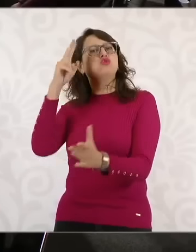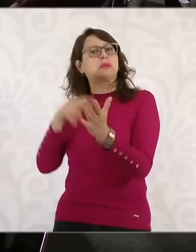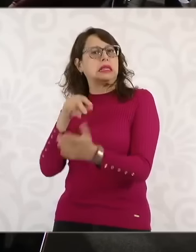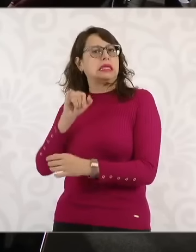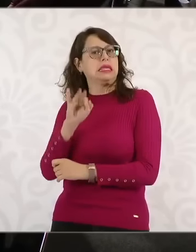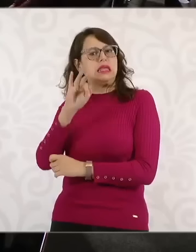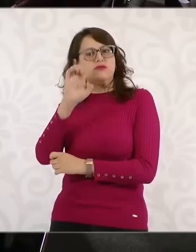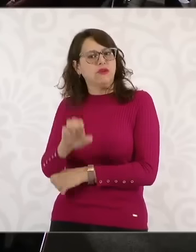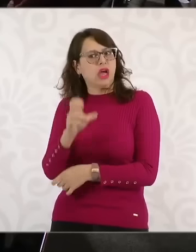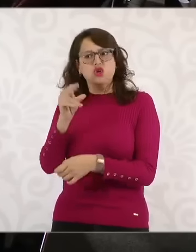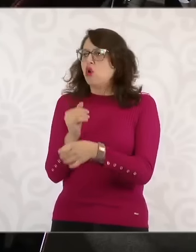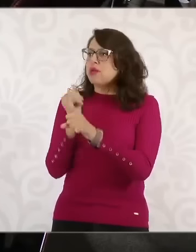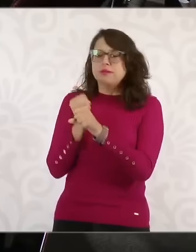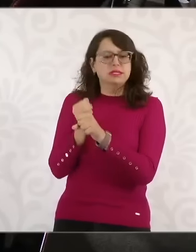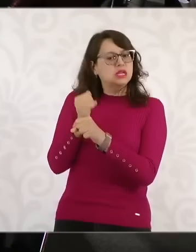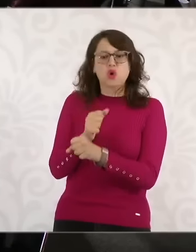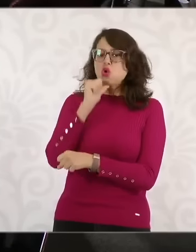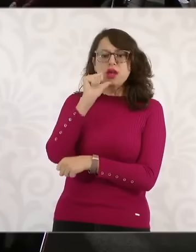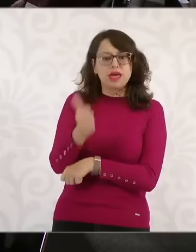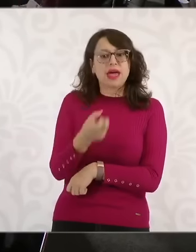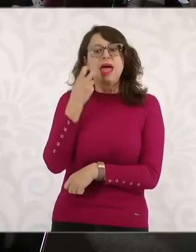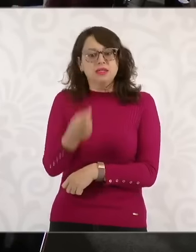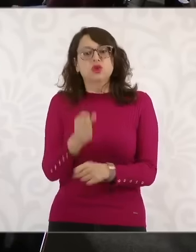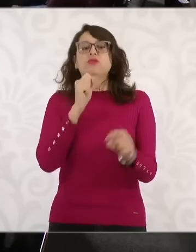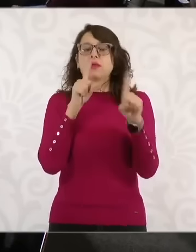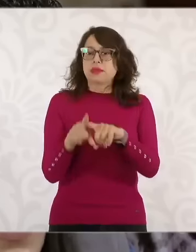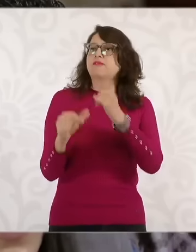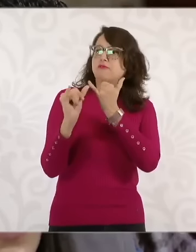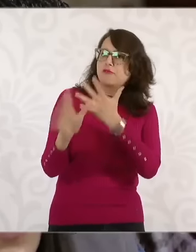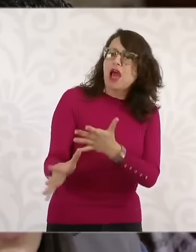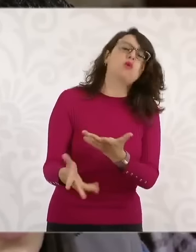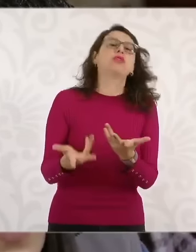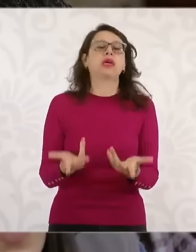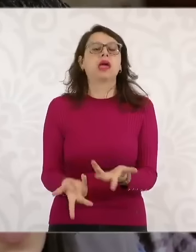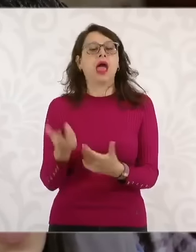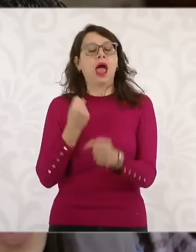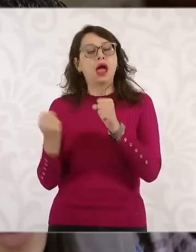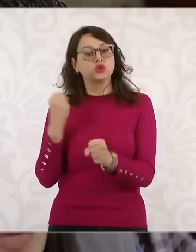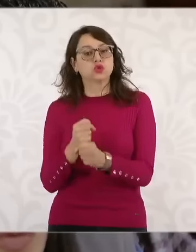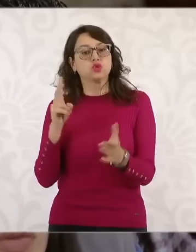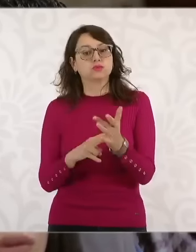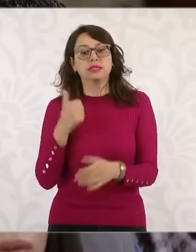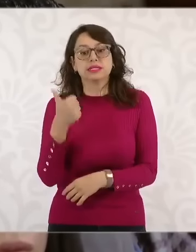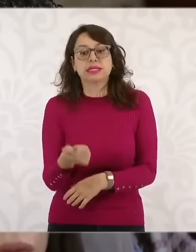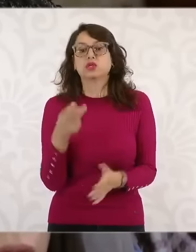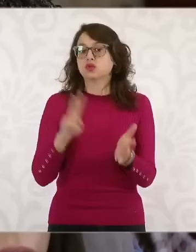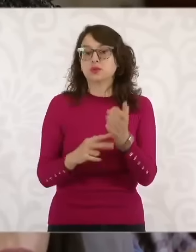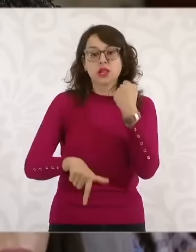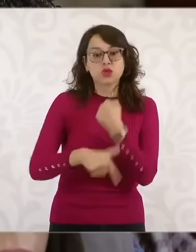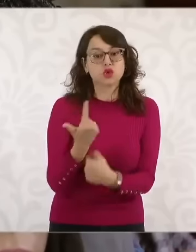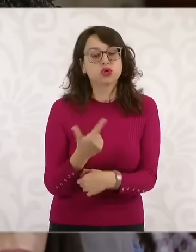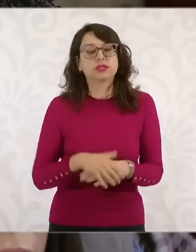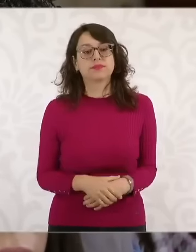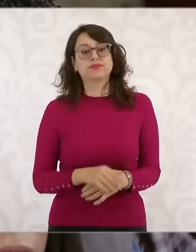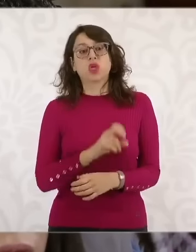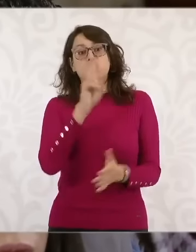el Pemex Gate. Eso también es una forma de defraudar a la ciudadanía. 2006 lo sabemos, 2012, en